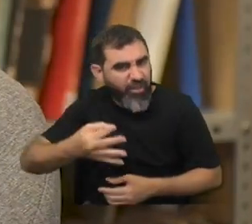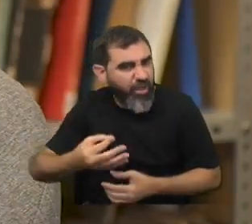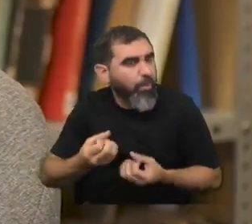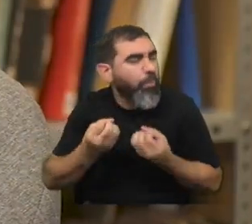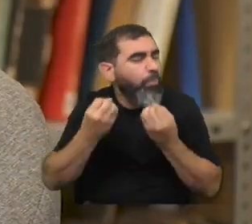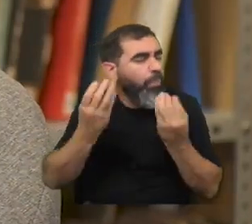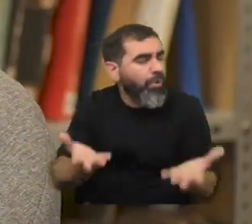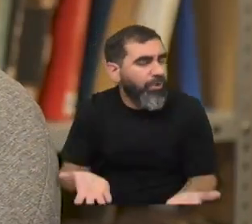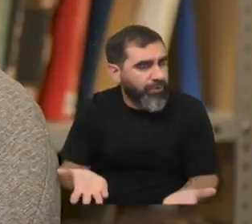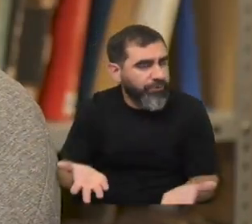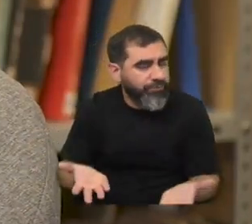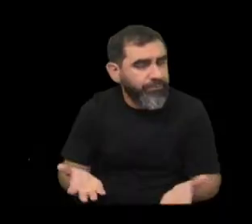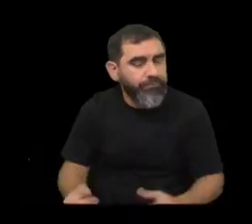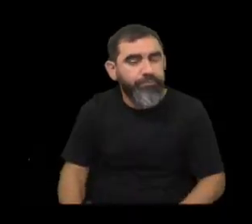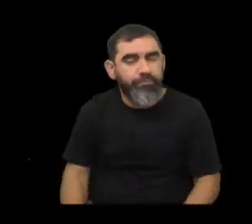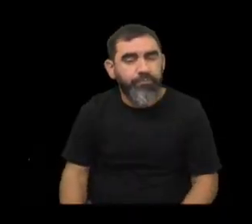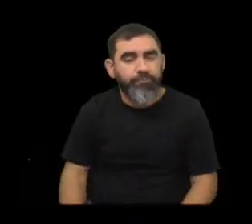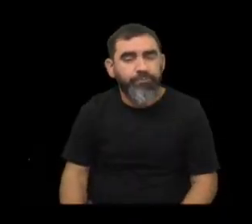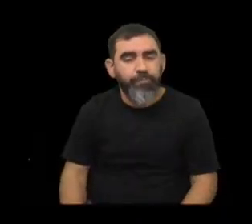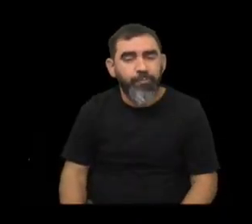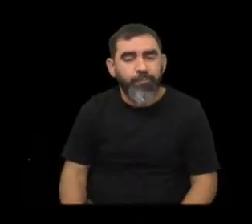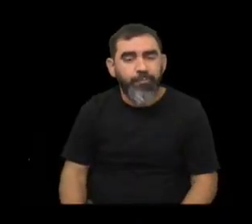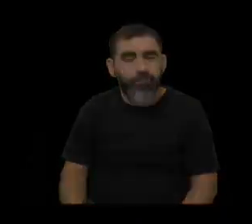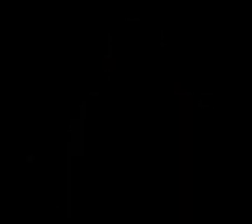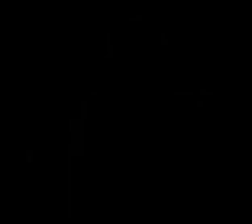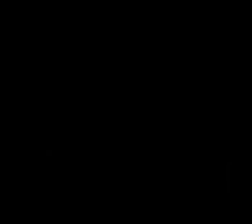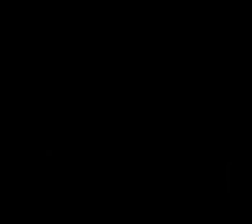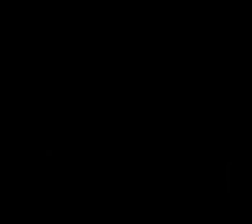verdadera de la realidad?